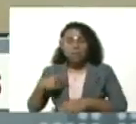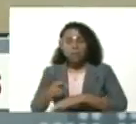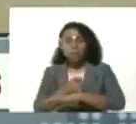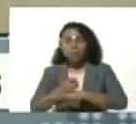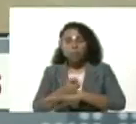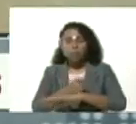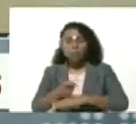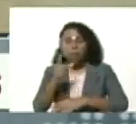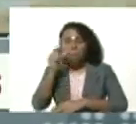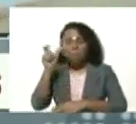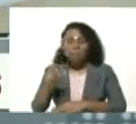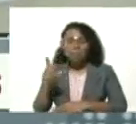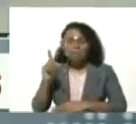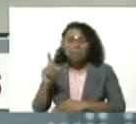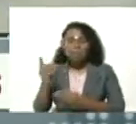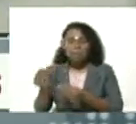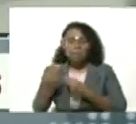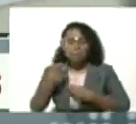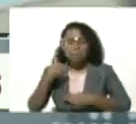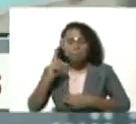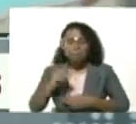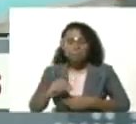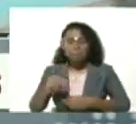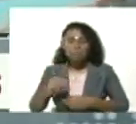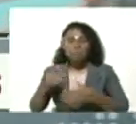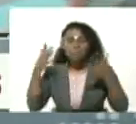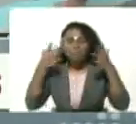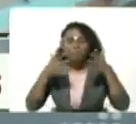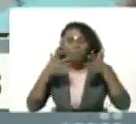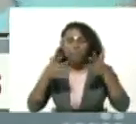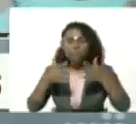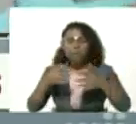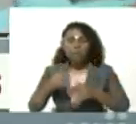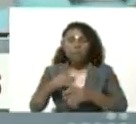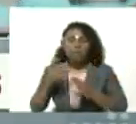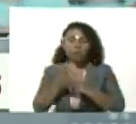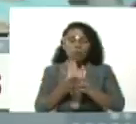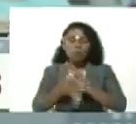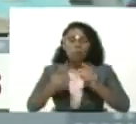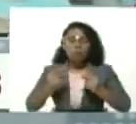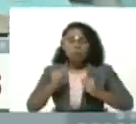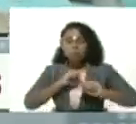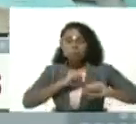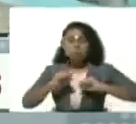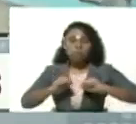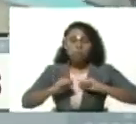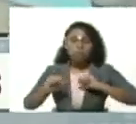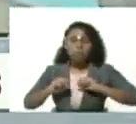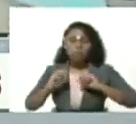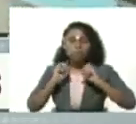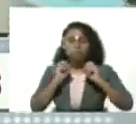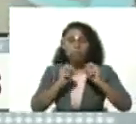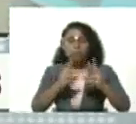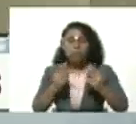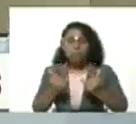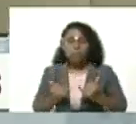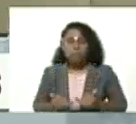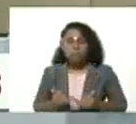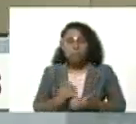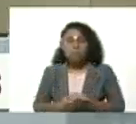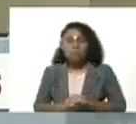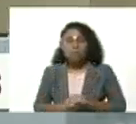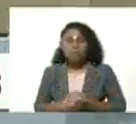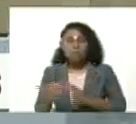Prieto, dándonos también sus consejos y sus sugerencias para actuar de manera oportuna y de manera inmediata. Las